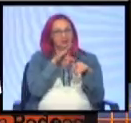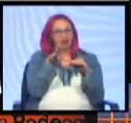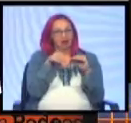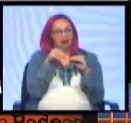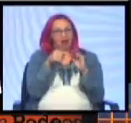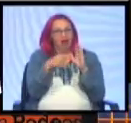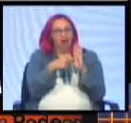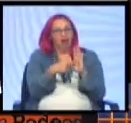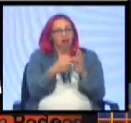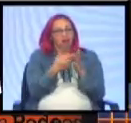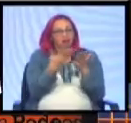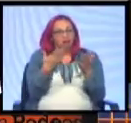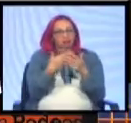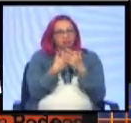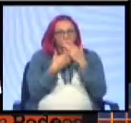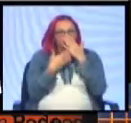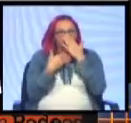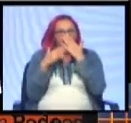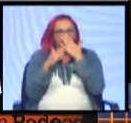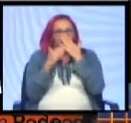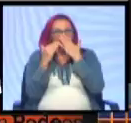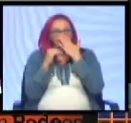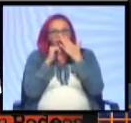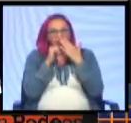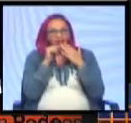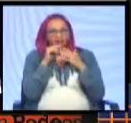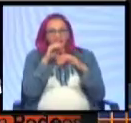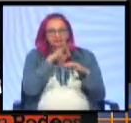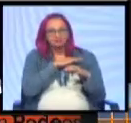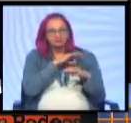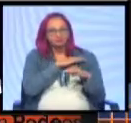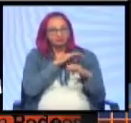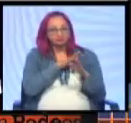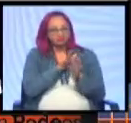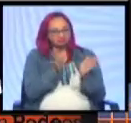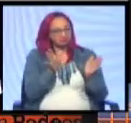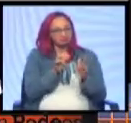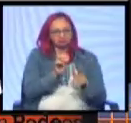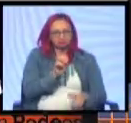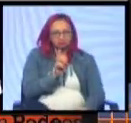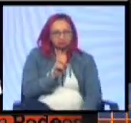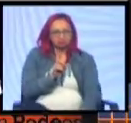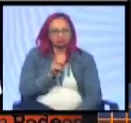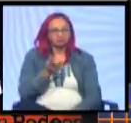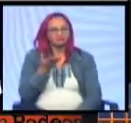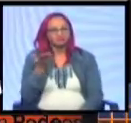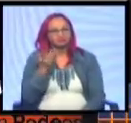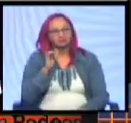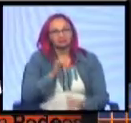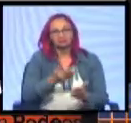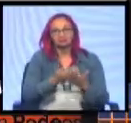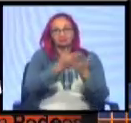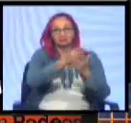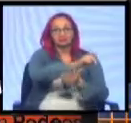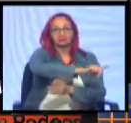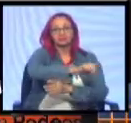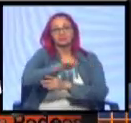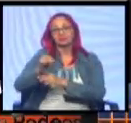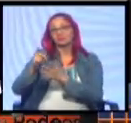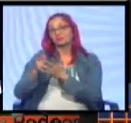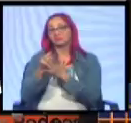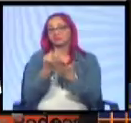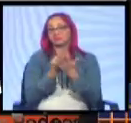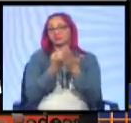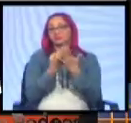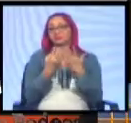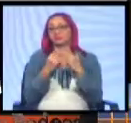nos demuestran que su finalidad no es lucrar abiertamente, sino que validar esas